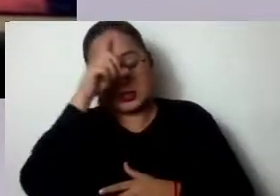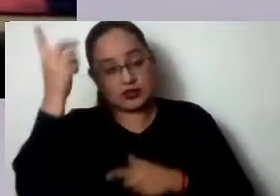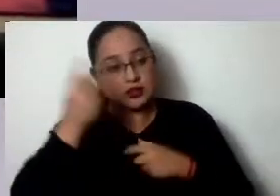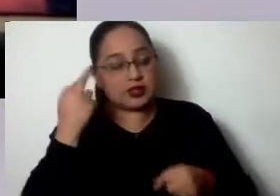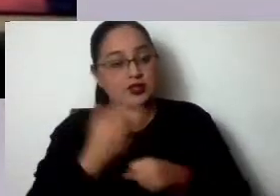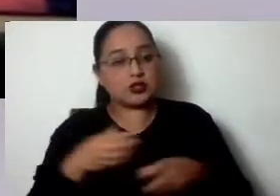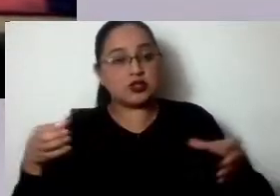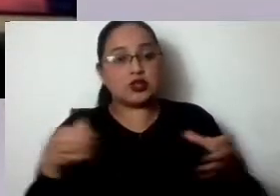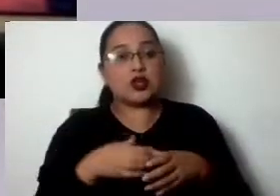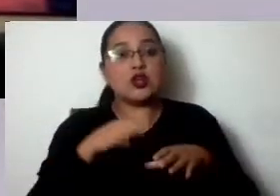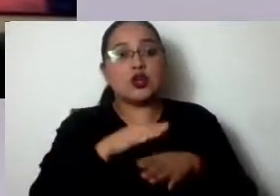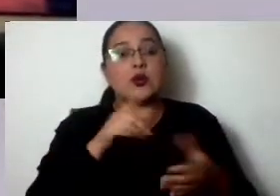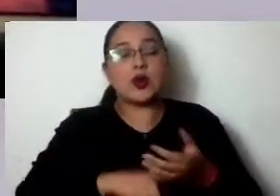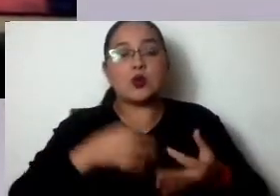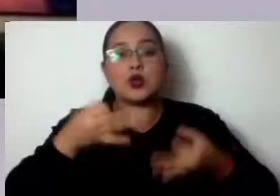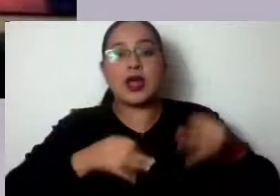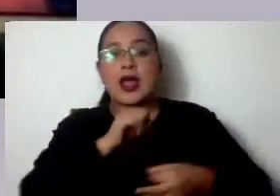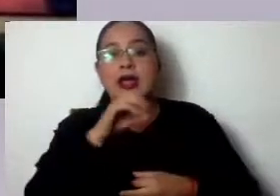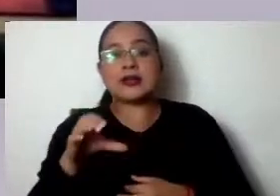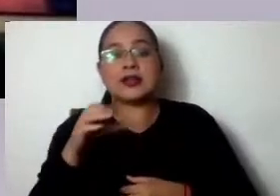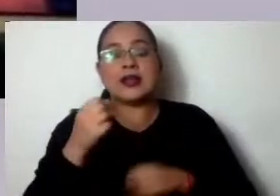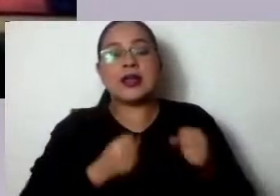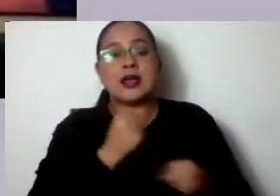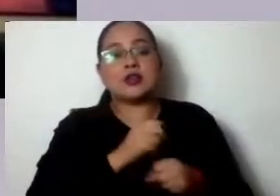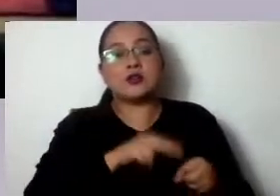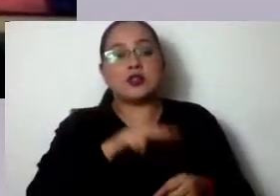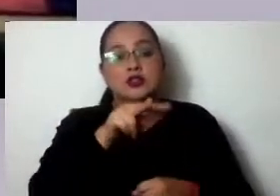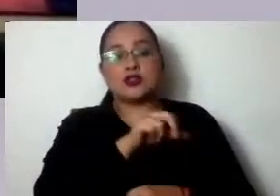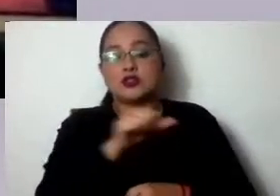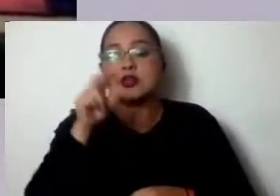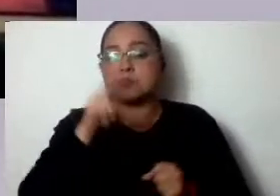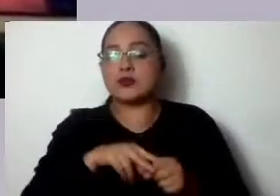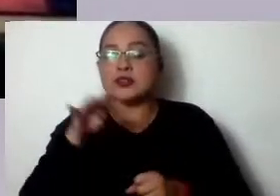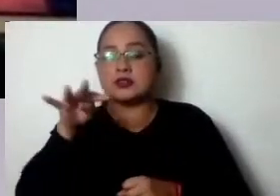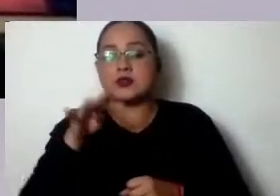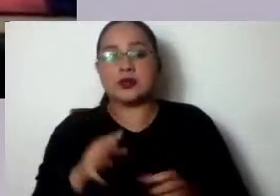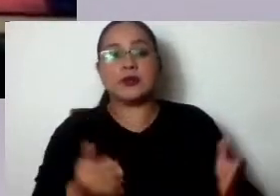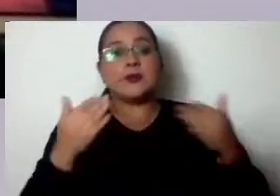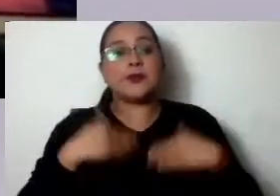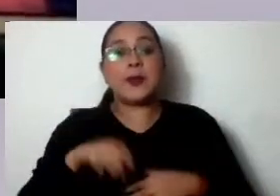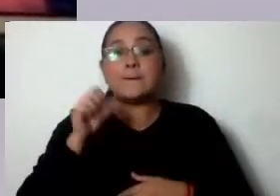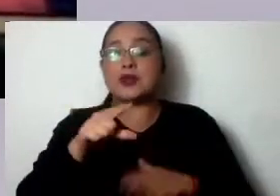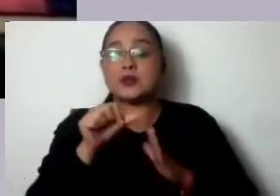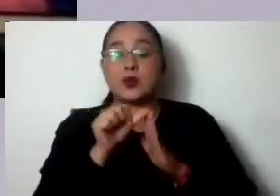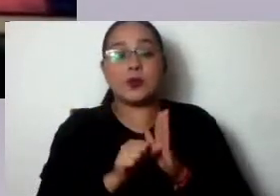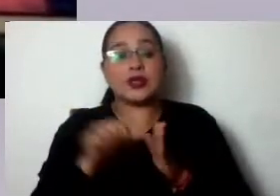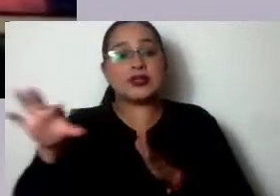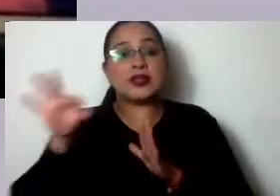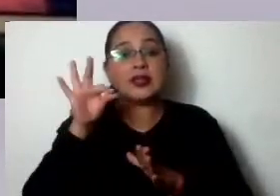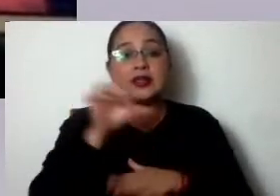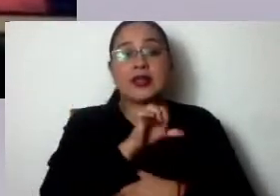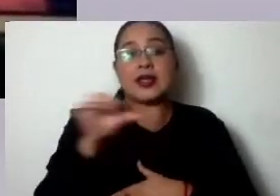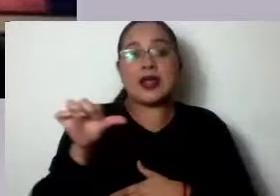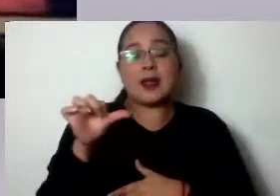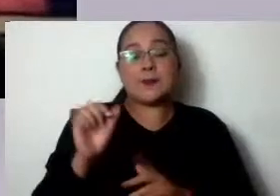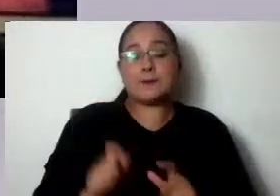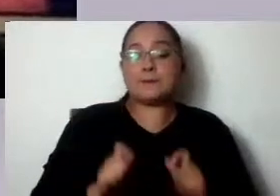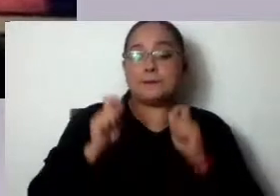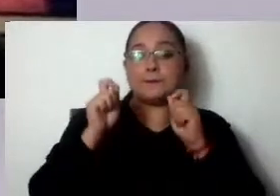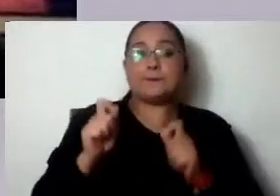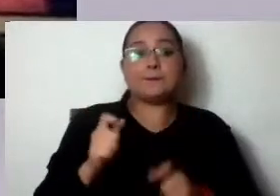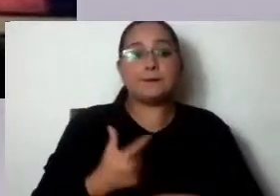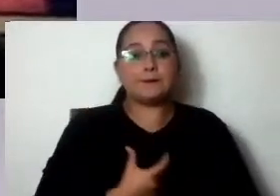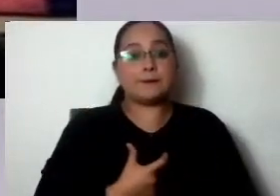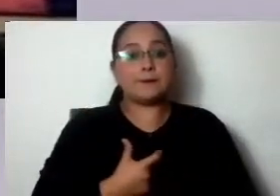jugadoras así por el periodo 2010-2019 en ese mismo mes y distinguida al recibir la presea